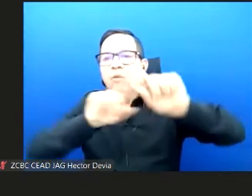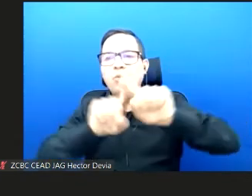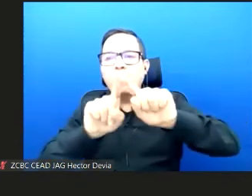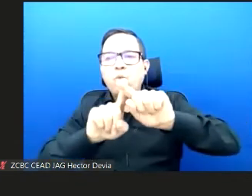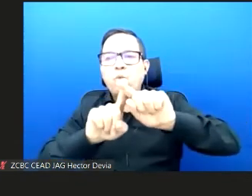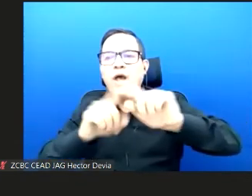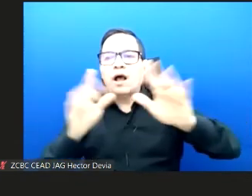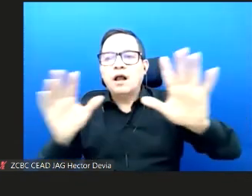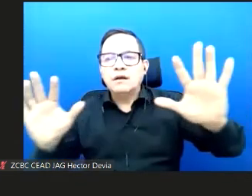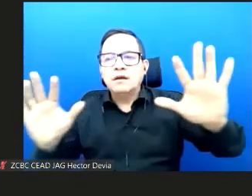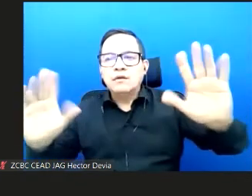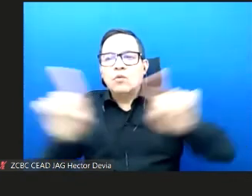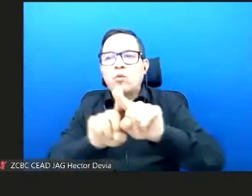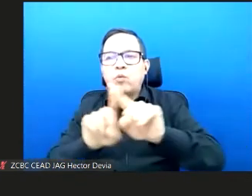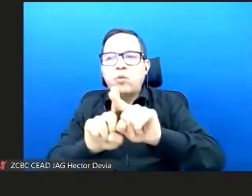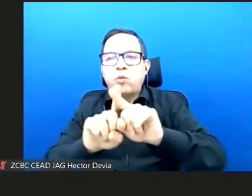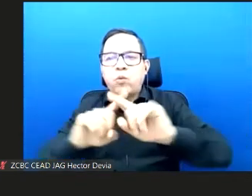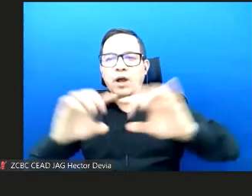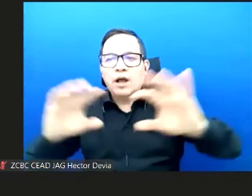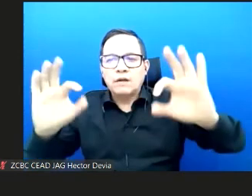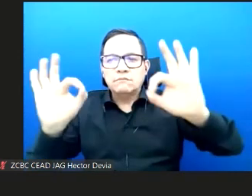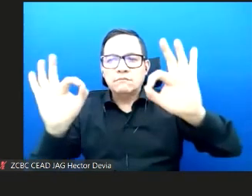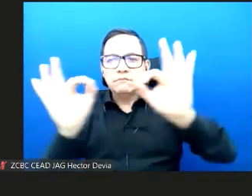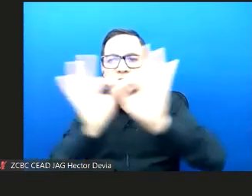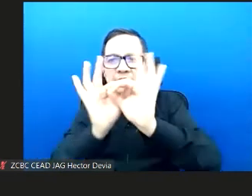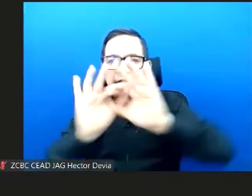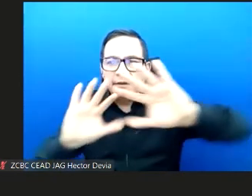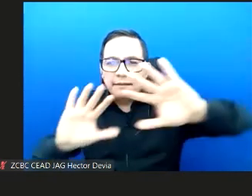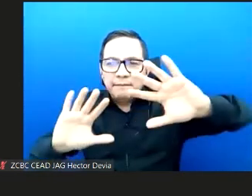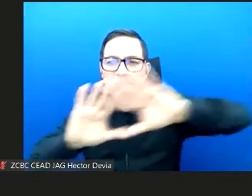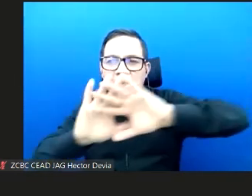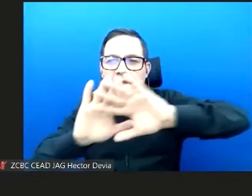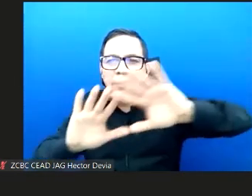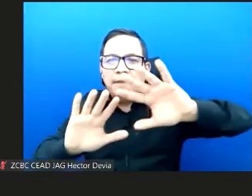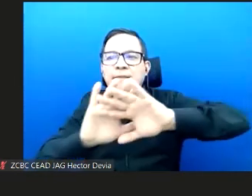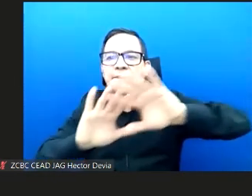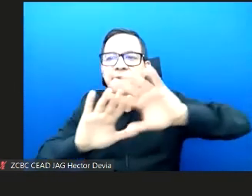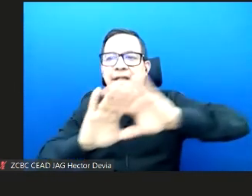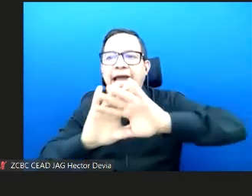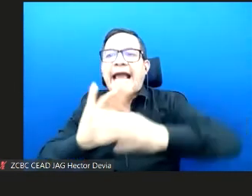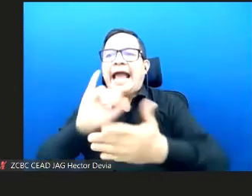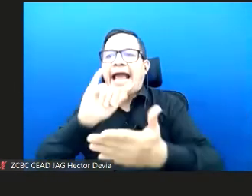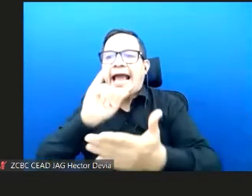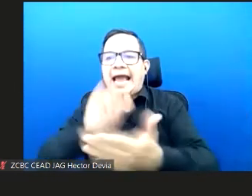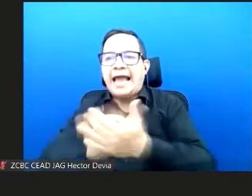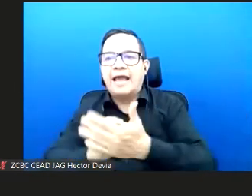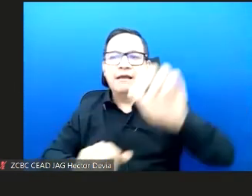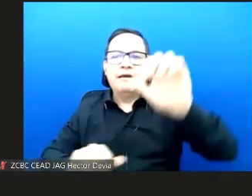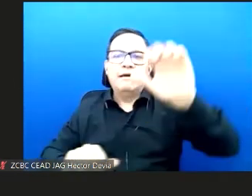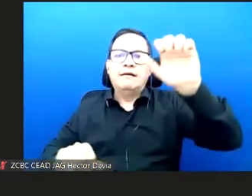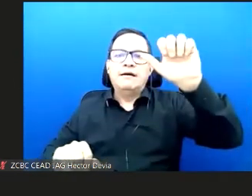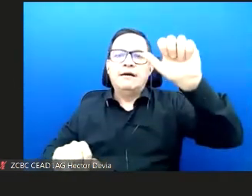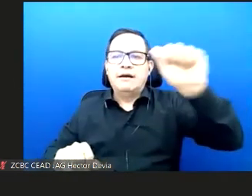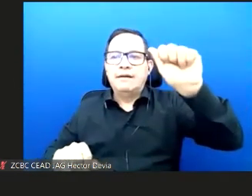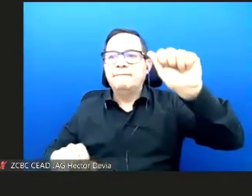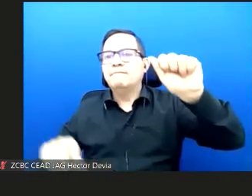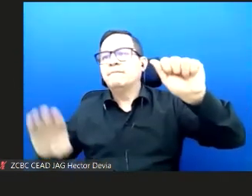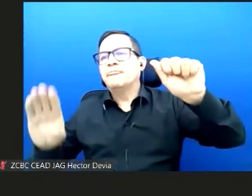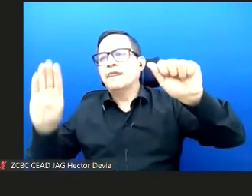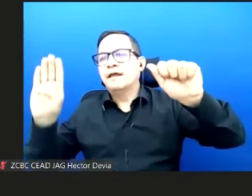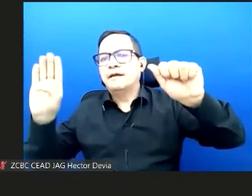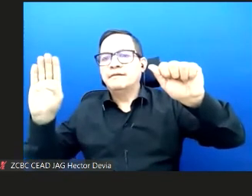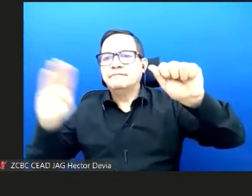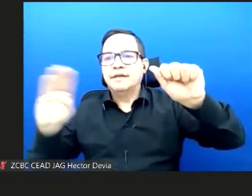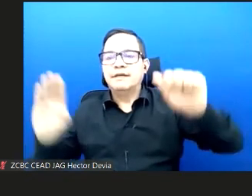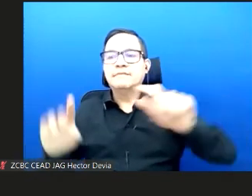hay 20 que perdieron tanto A como B, o sea que se debe ubicar en la intersección. Pero recordemos que la intersección